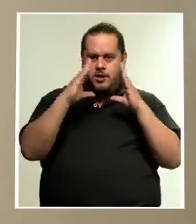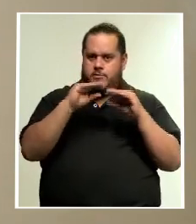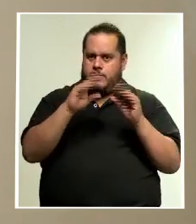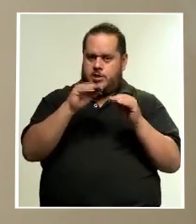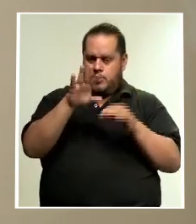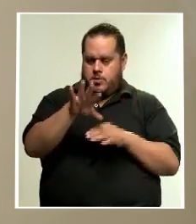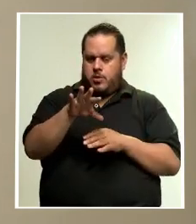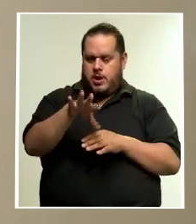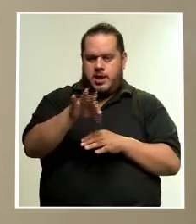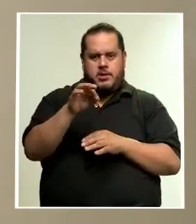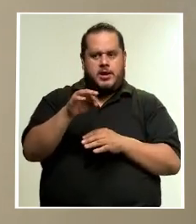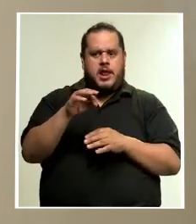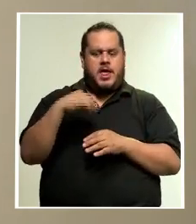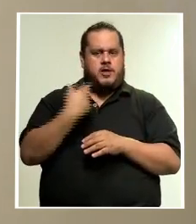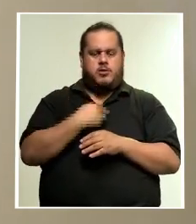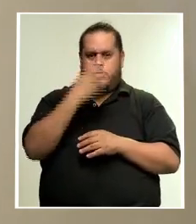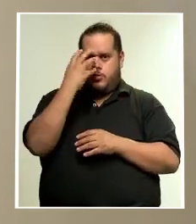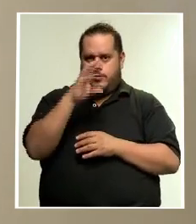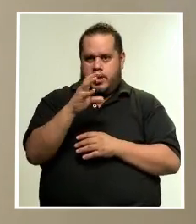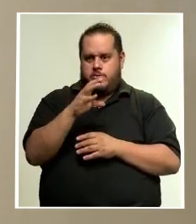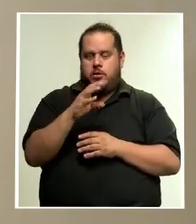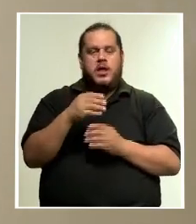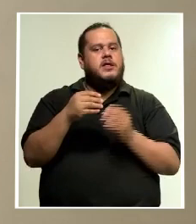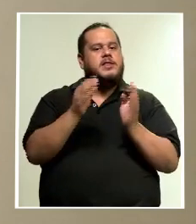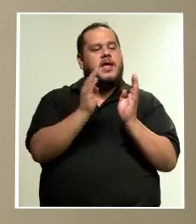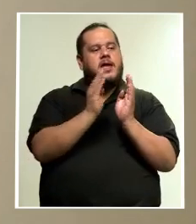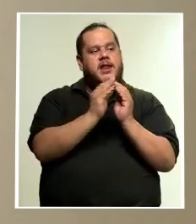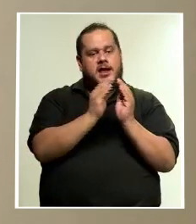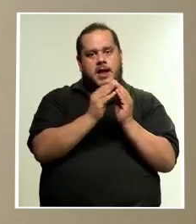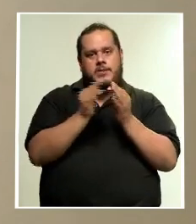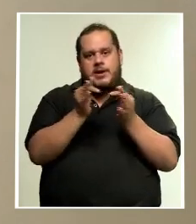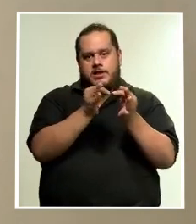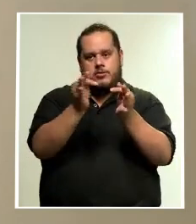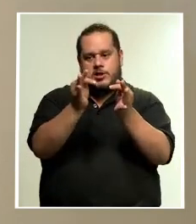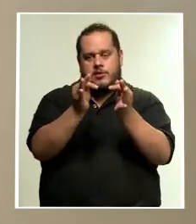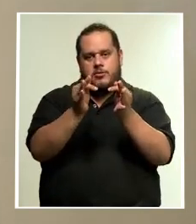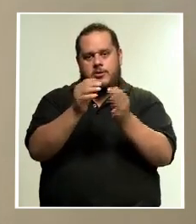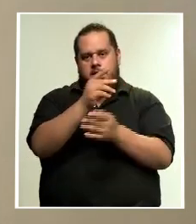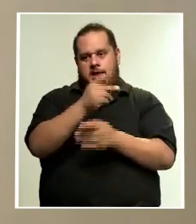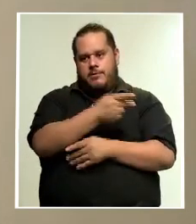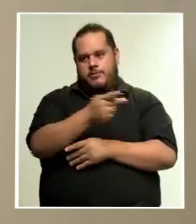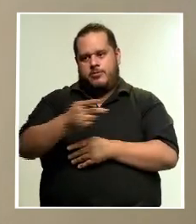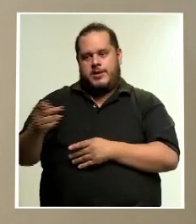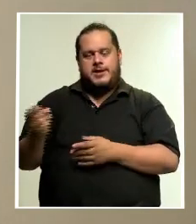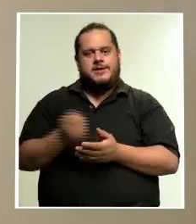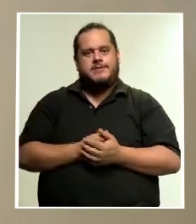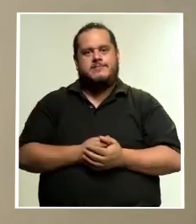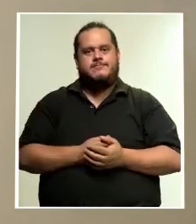página de nuestro Facebook de la Cámara de Turismo de Punta Arenas.